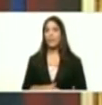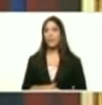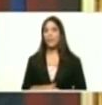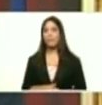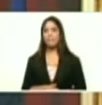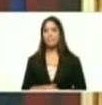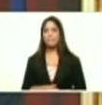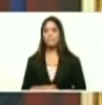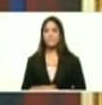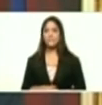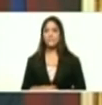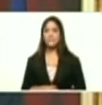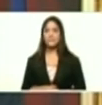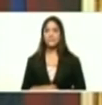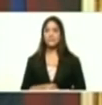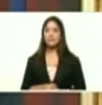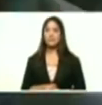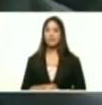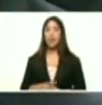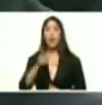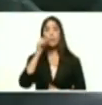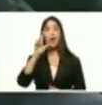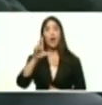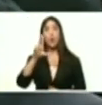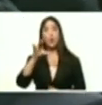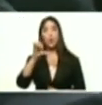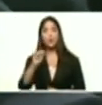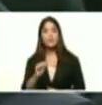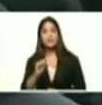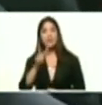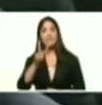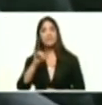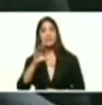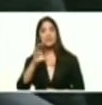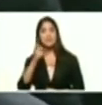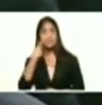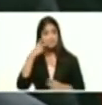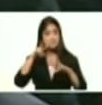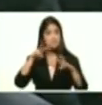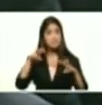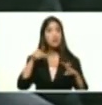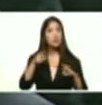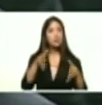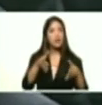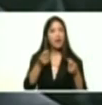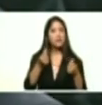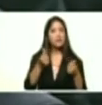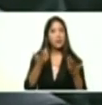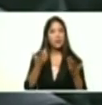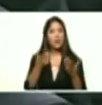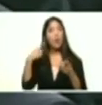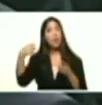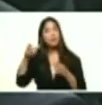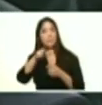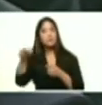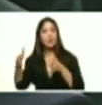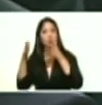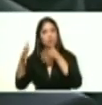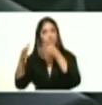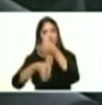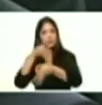Bueno, por eso, Luis Vicente León, Mosca, para que hagas tu análisis ahorita y te ganes tus realitos con los asesores que tú,